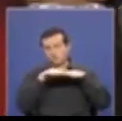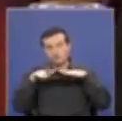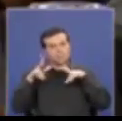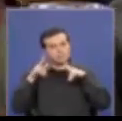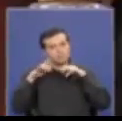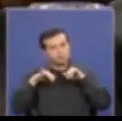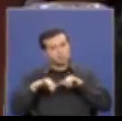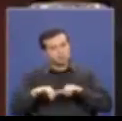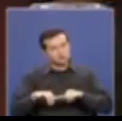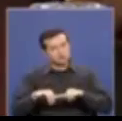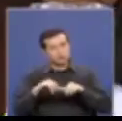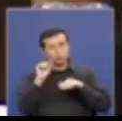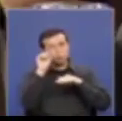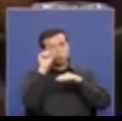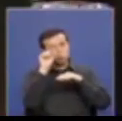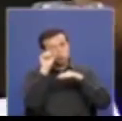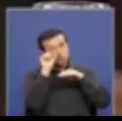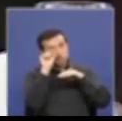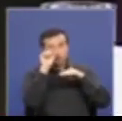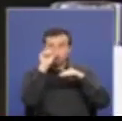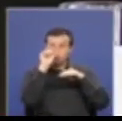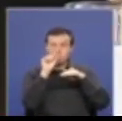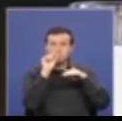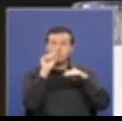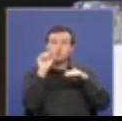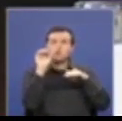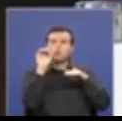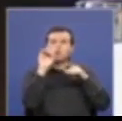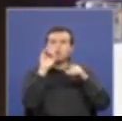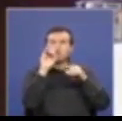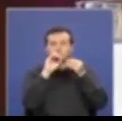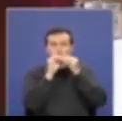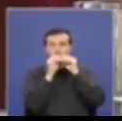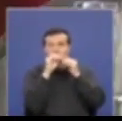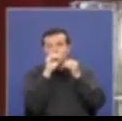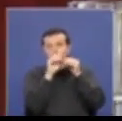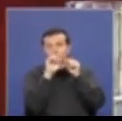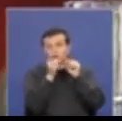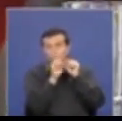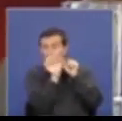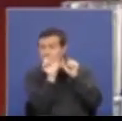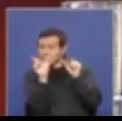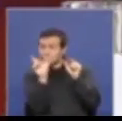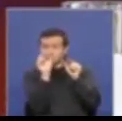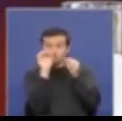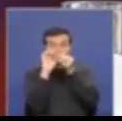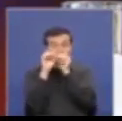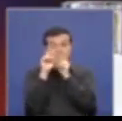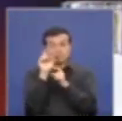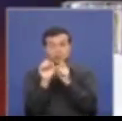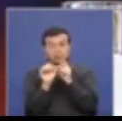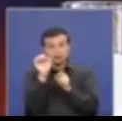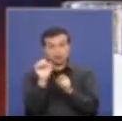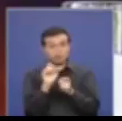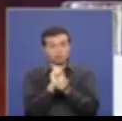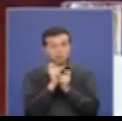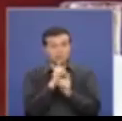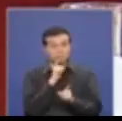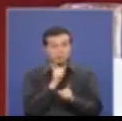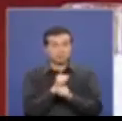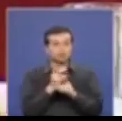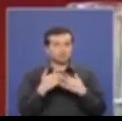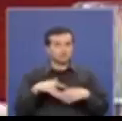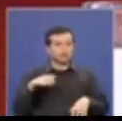¿no? Entonces, pese a que hay una pequeña variación en decimales, no es suficientemente fuerte para llegar a la conclusión de que subió el desempleo. Entonces,